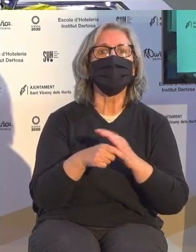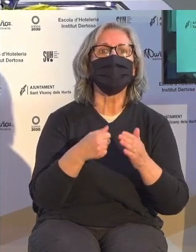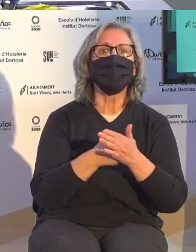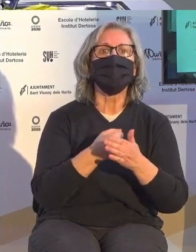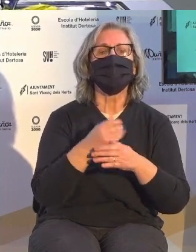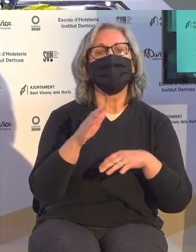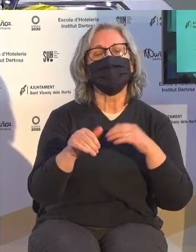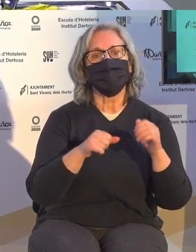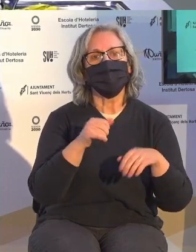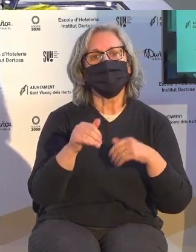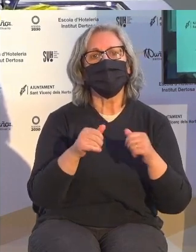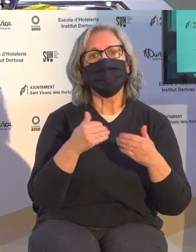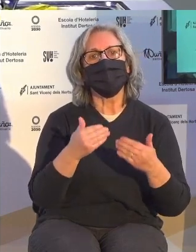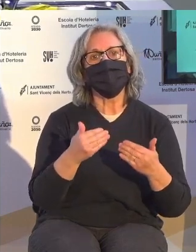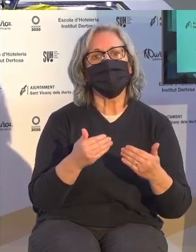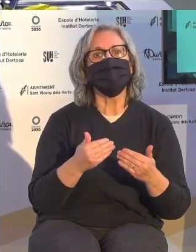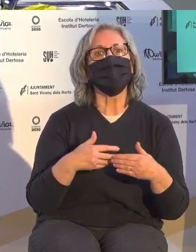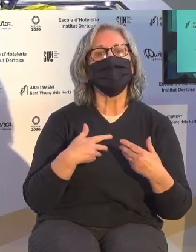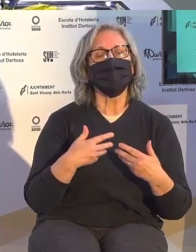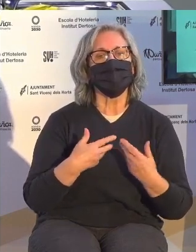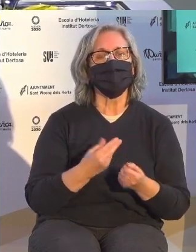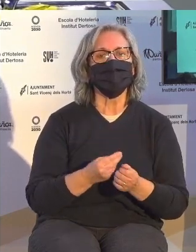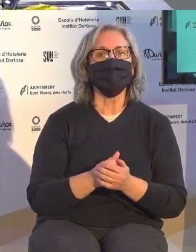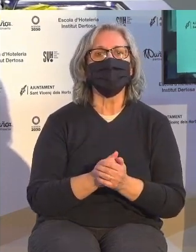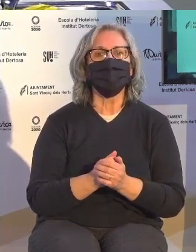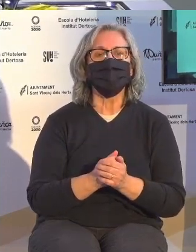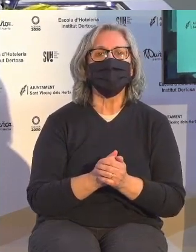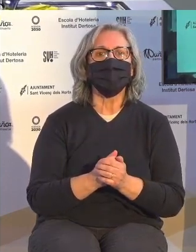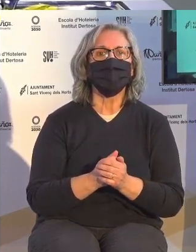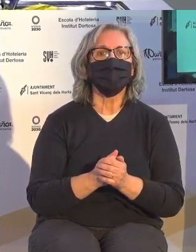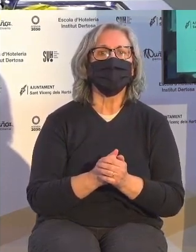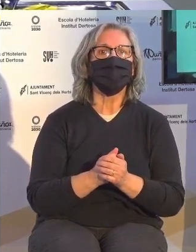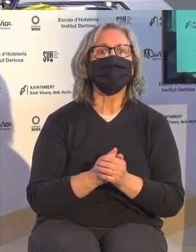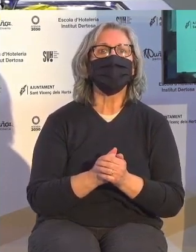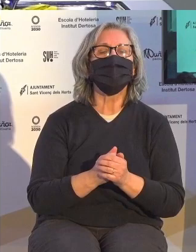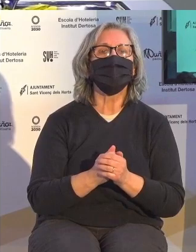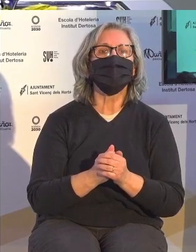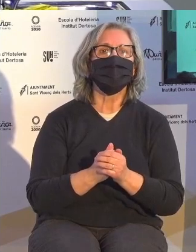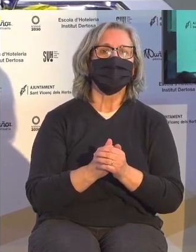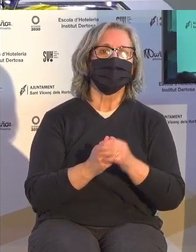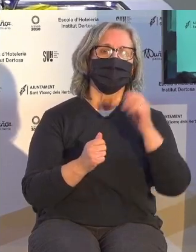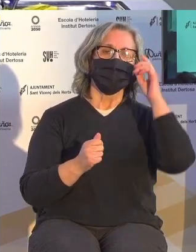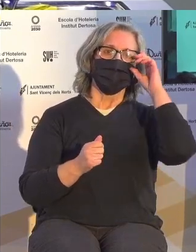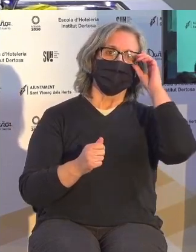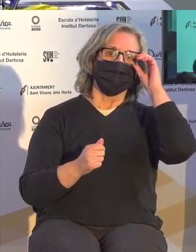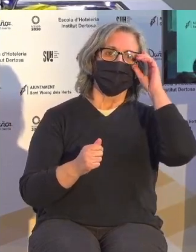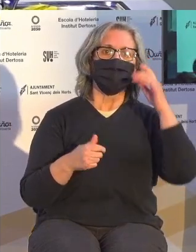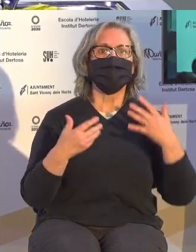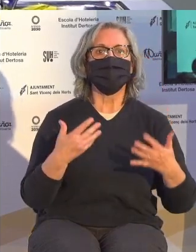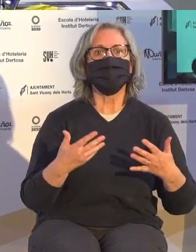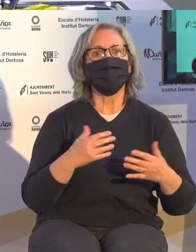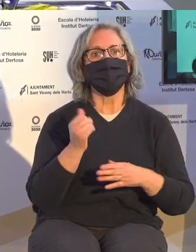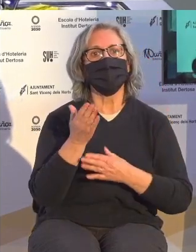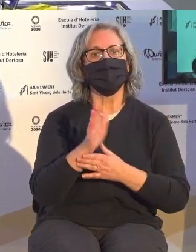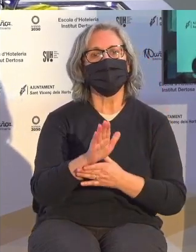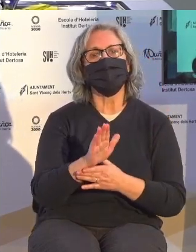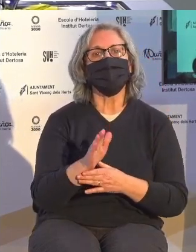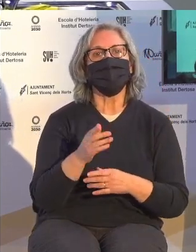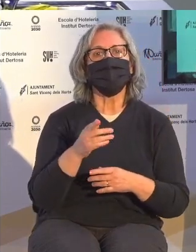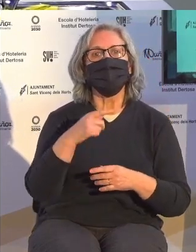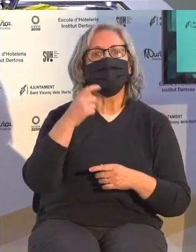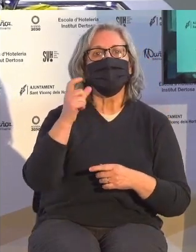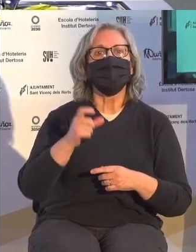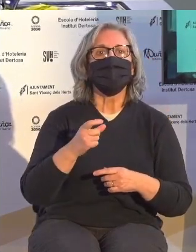muchas gracias estoy muy contenta de estar aquí y poder mostrar a ustedes un poquito de lo que hago yo soy